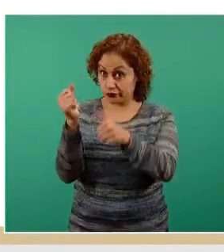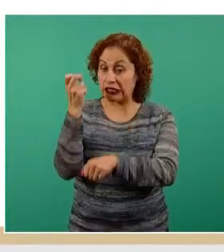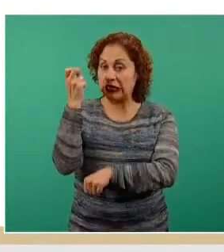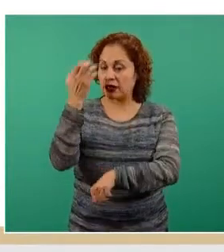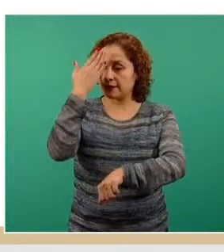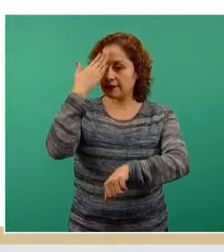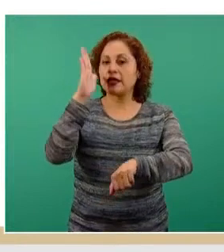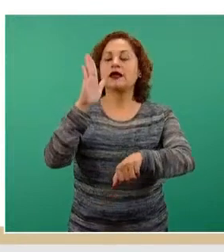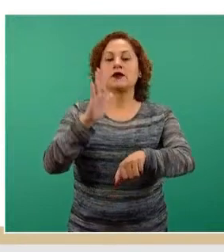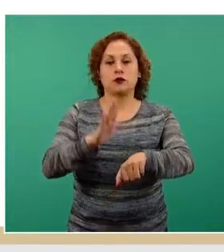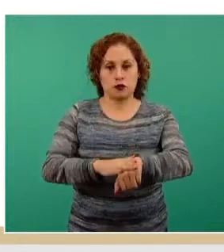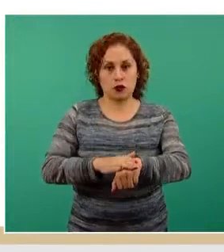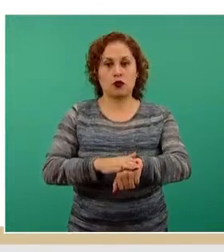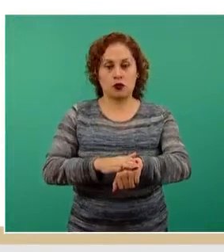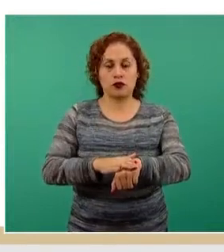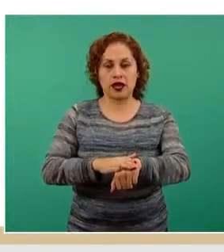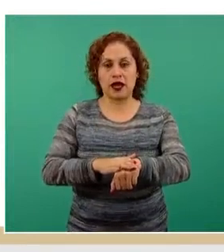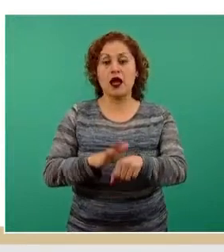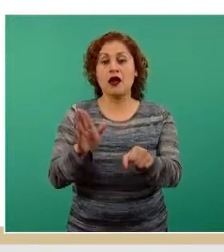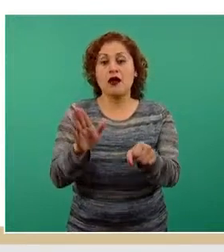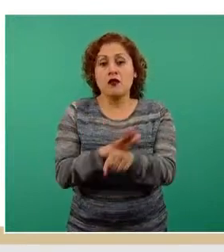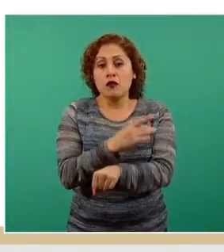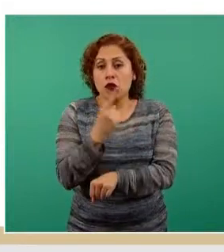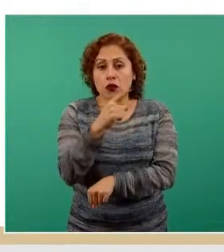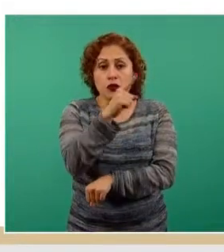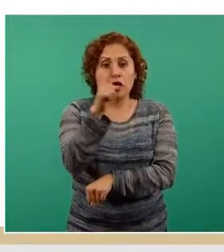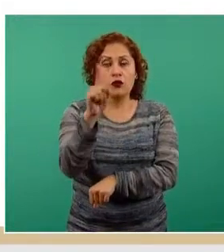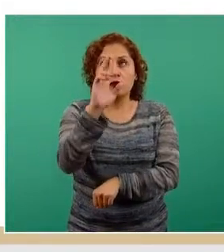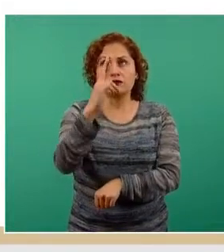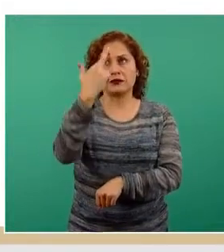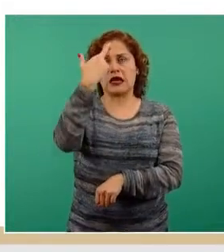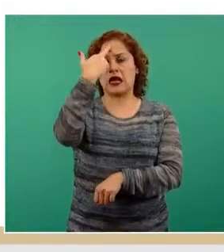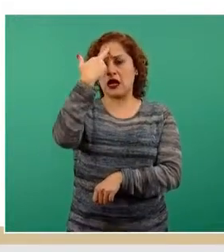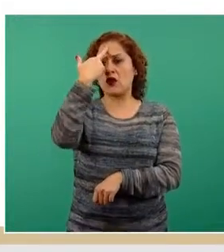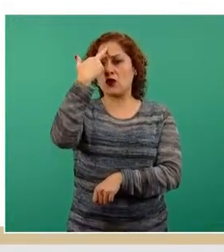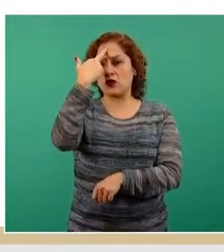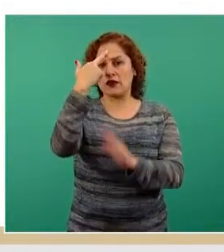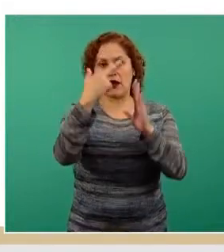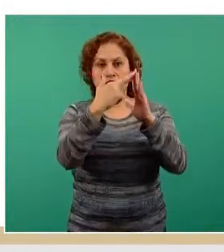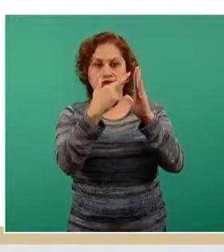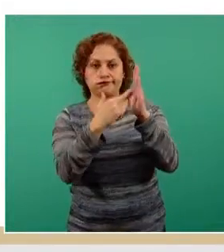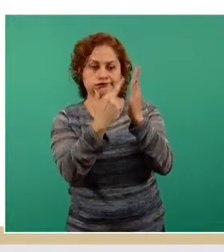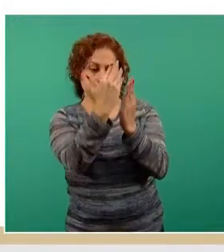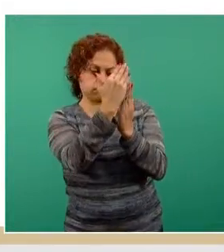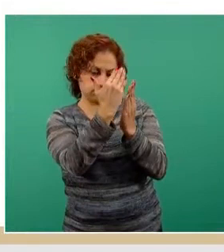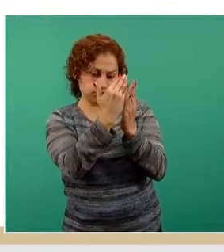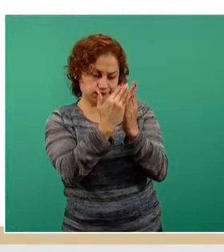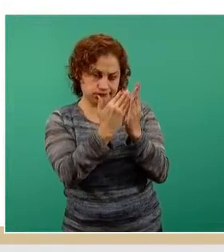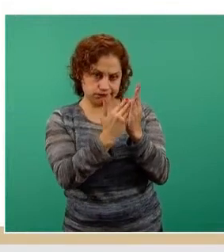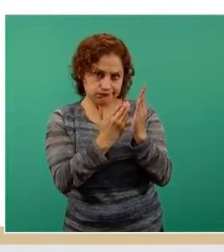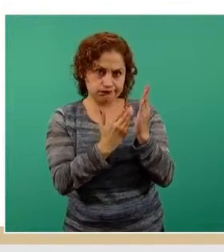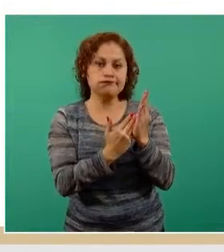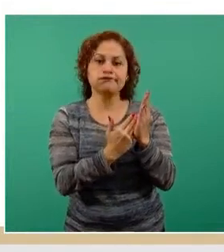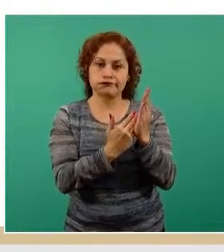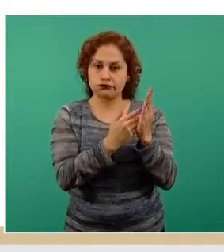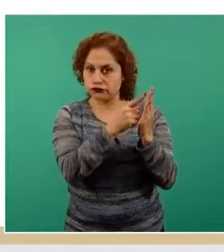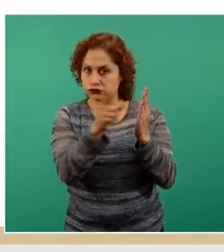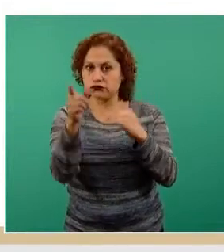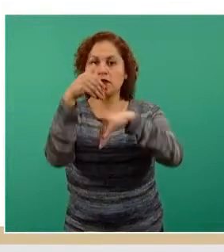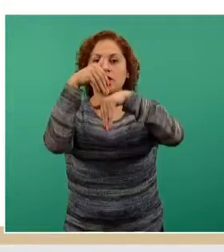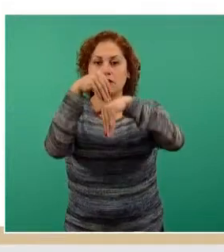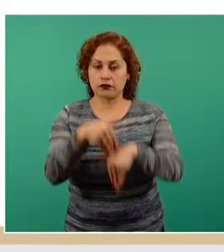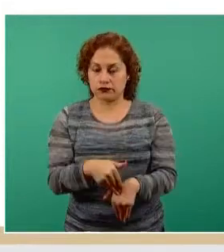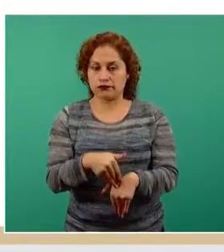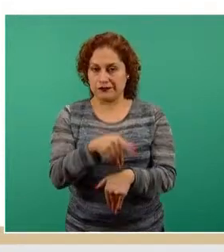olvidemos lo comentado, las medidas que tenemos que ir realizando. por el tema del fortalecimiento,